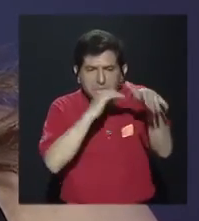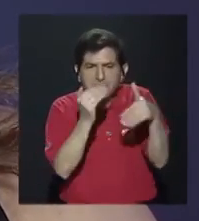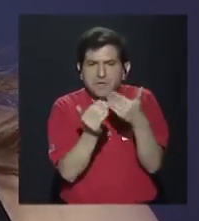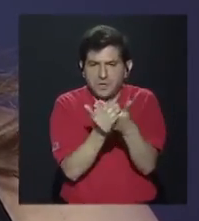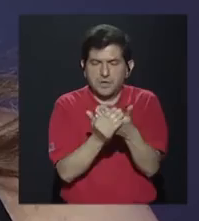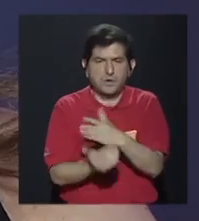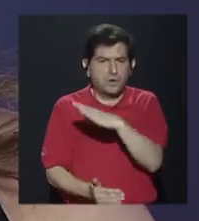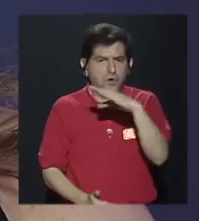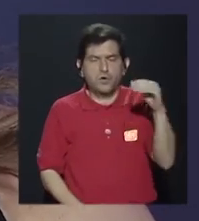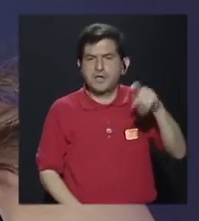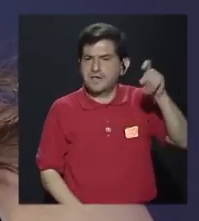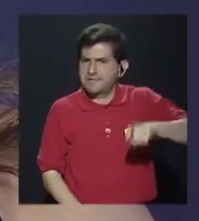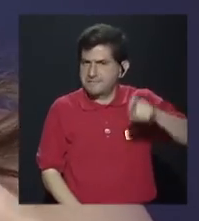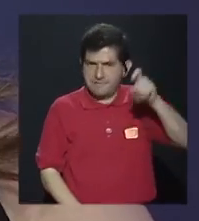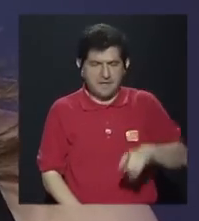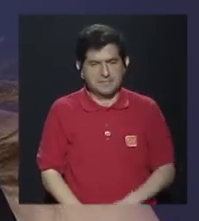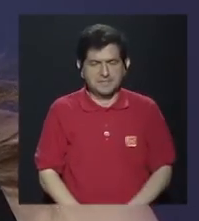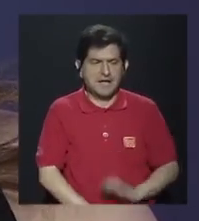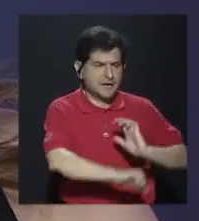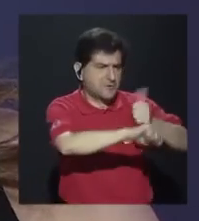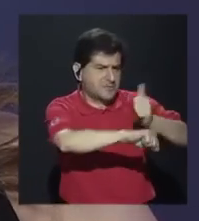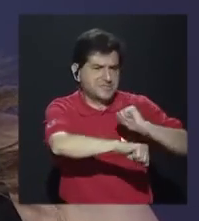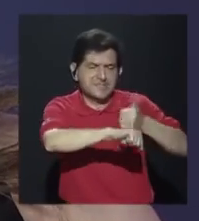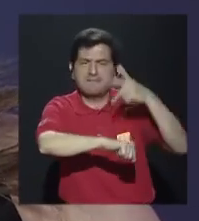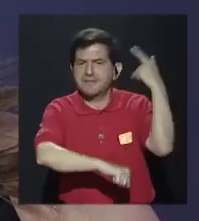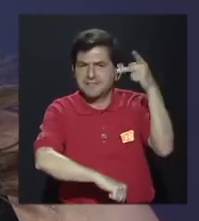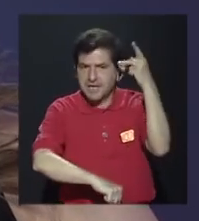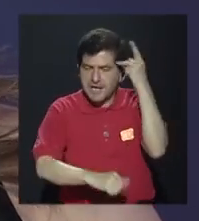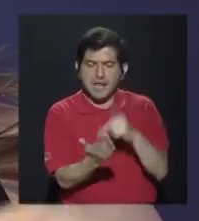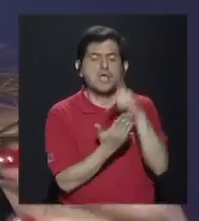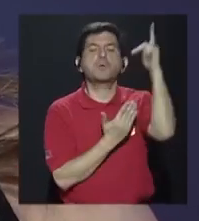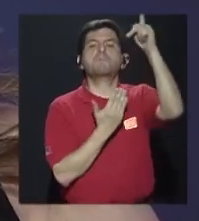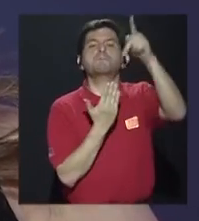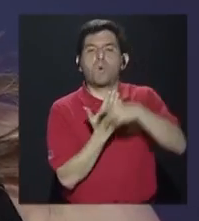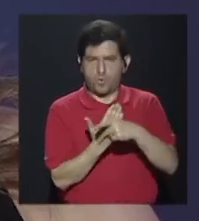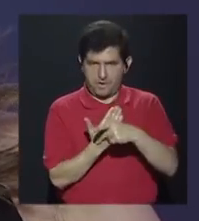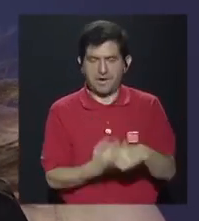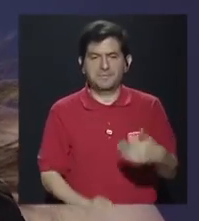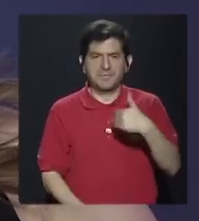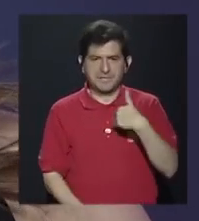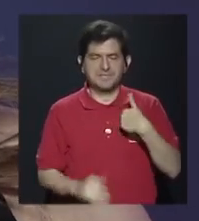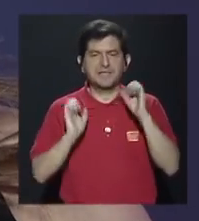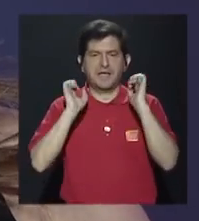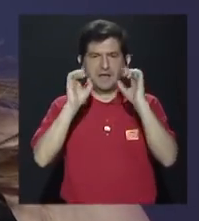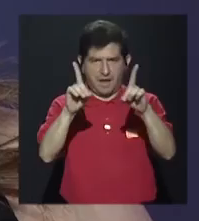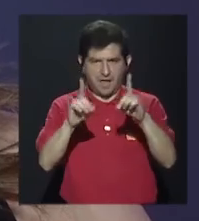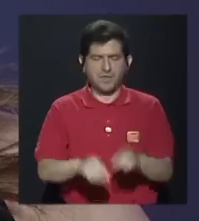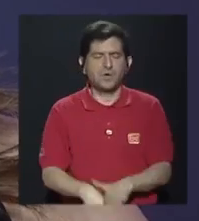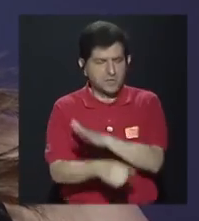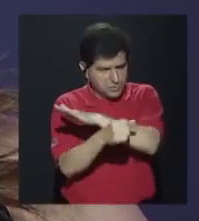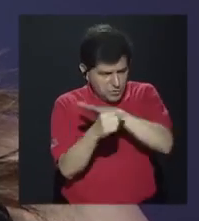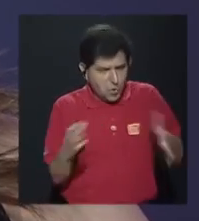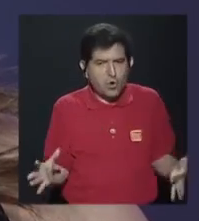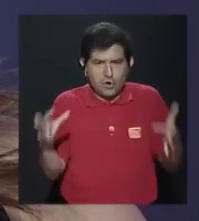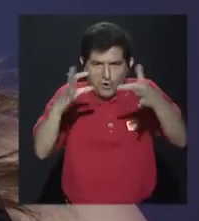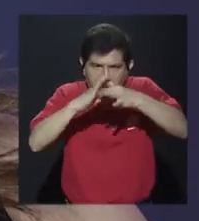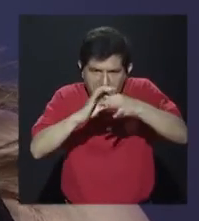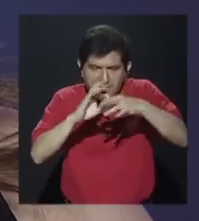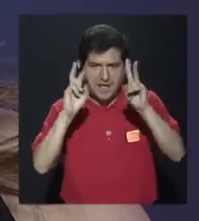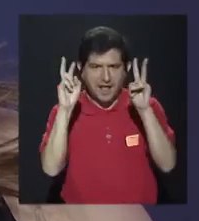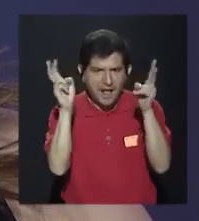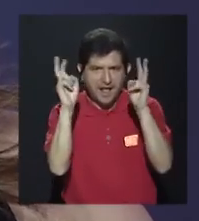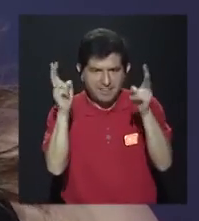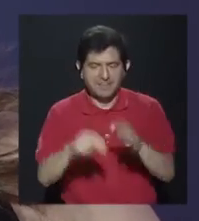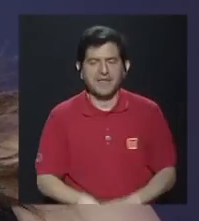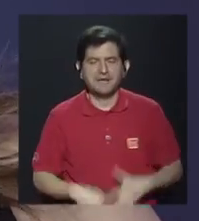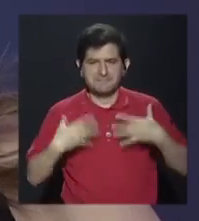y hay que implementar políticas y programas donde haya una educación integral en relación al tema